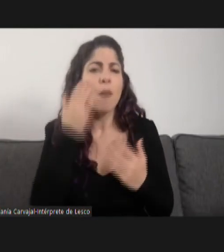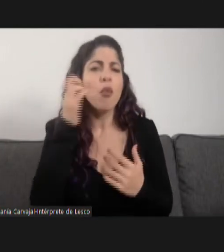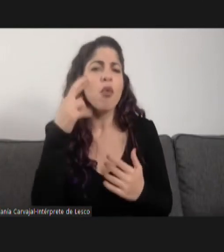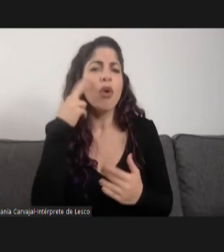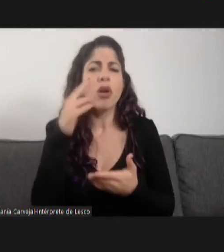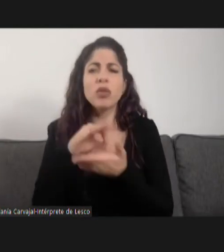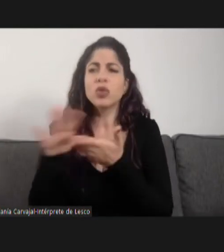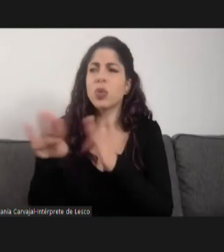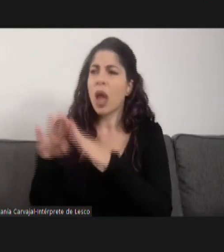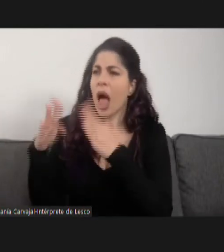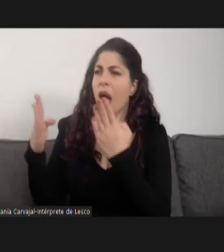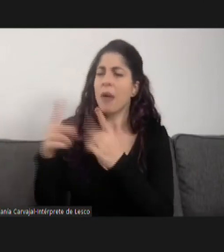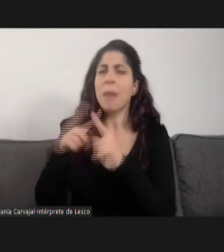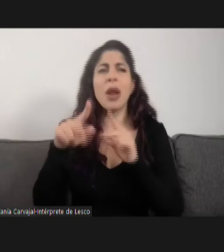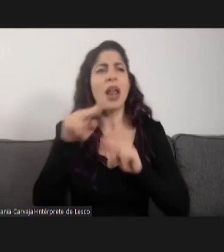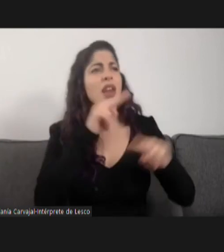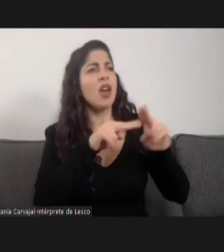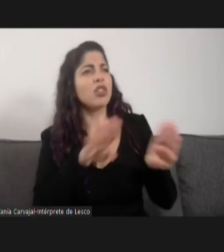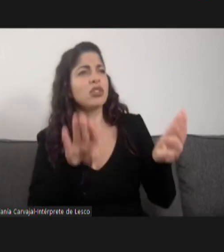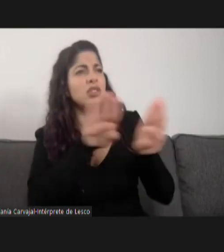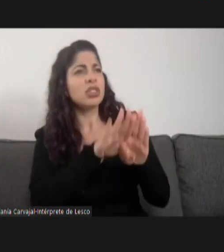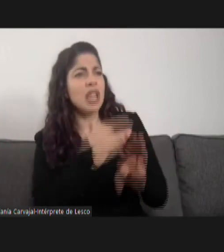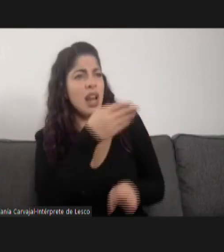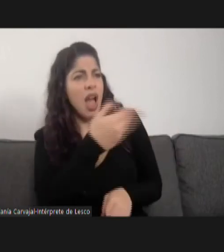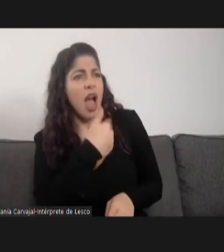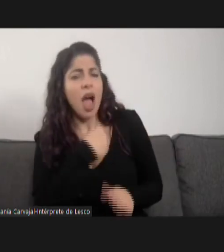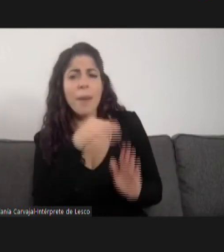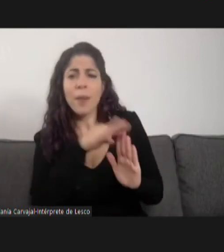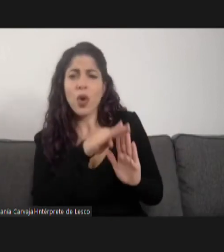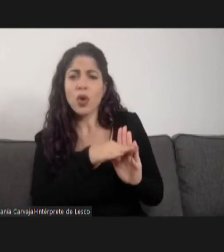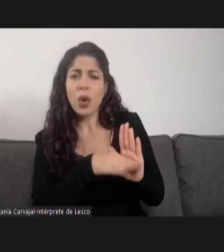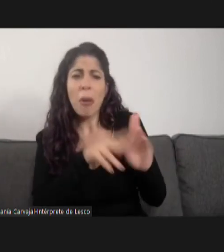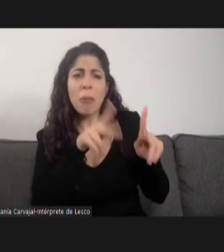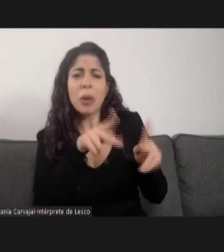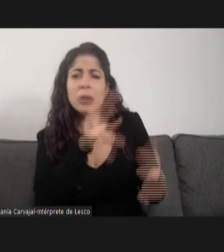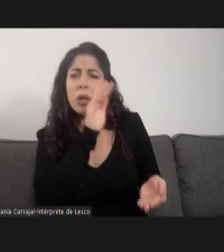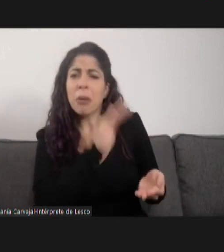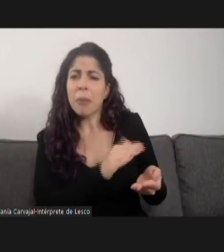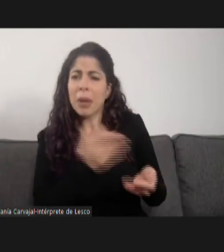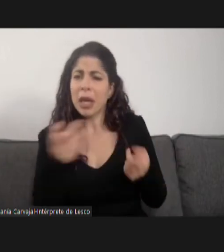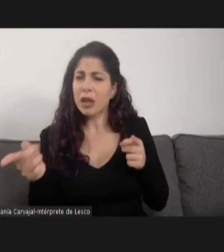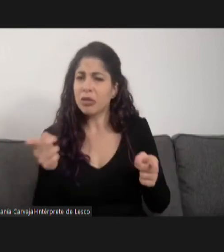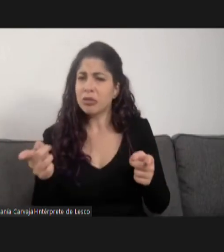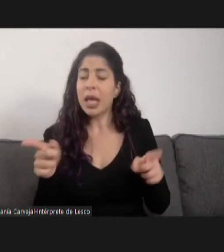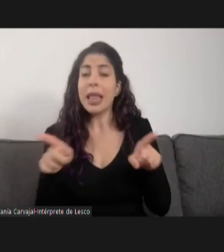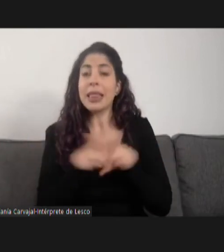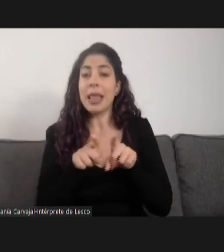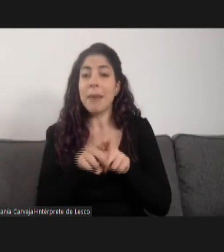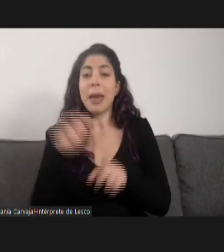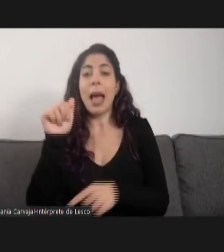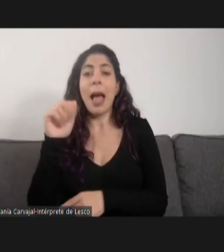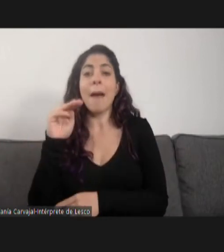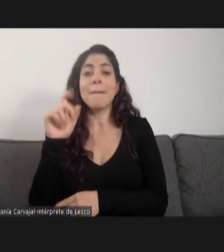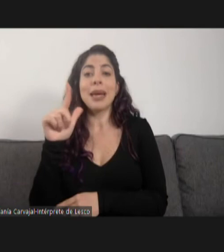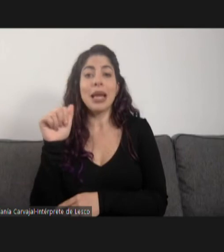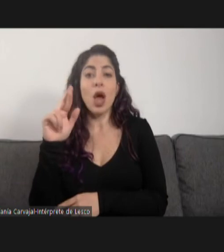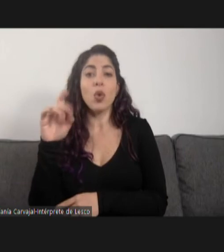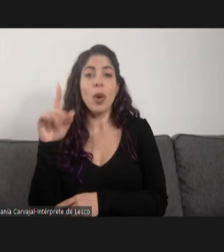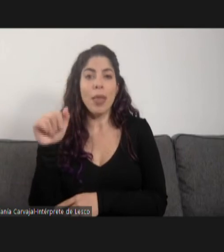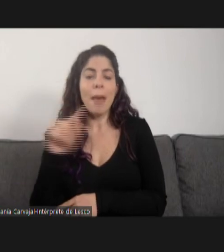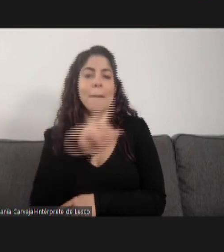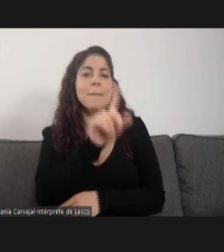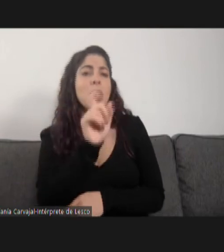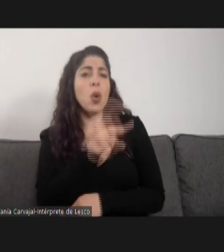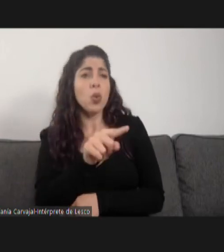y cerrar los negocios donde también hay protocolos y menos personas? También el medio ameliarueda.com consulta si se